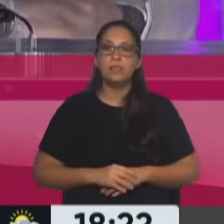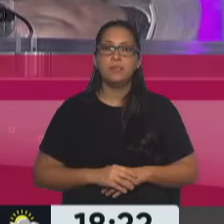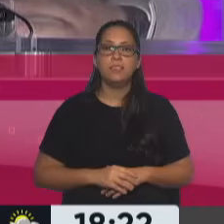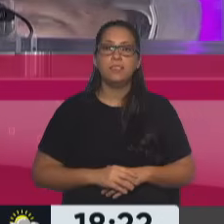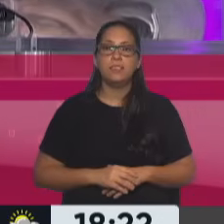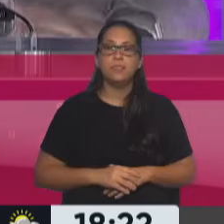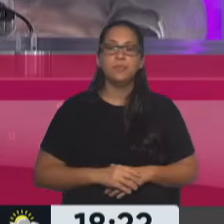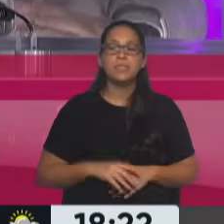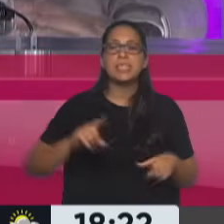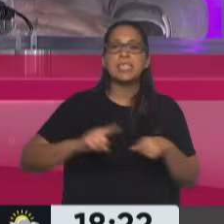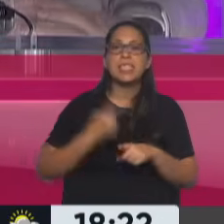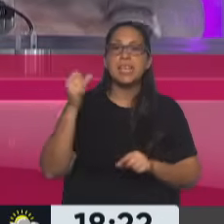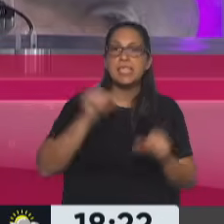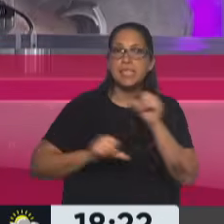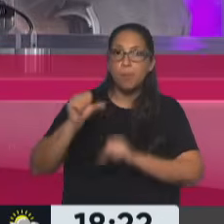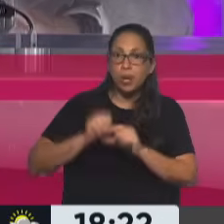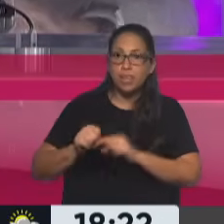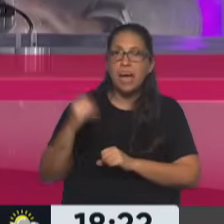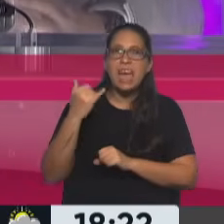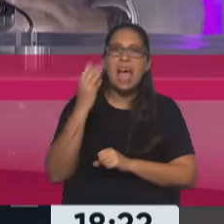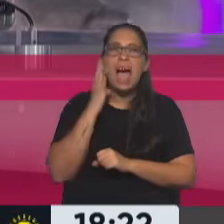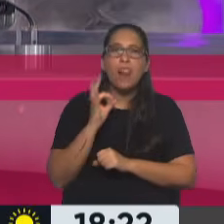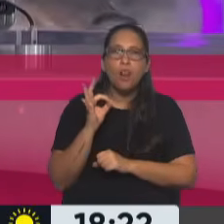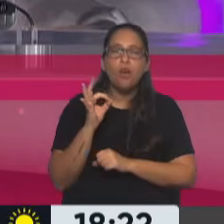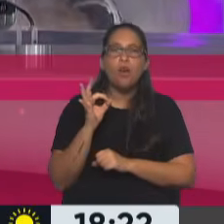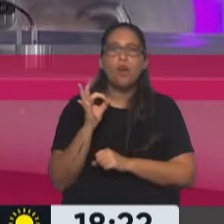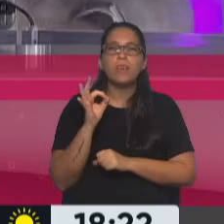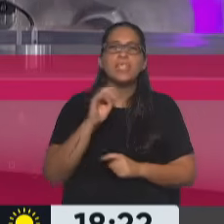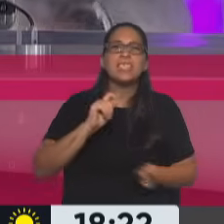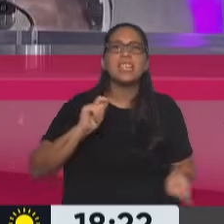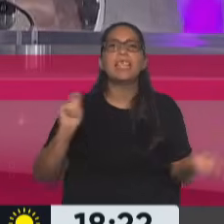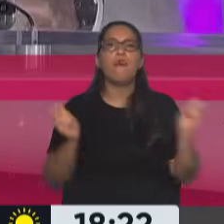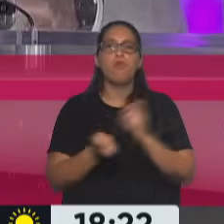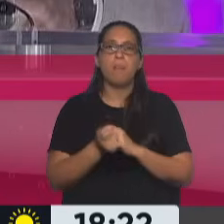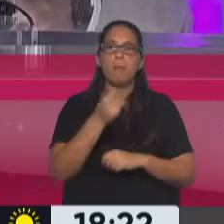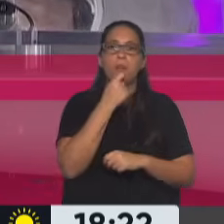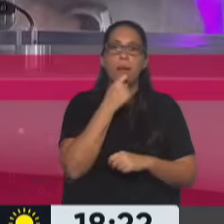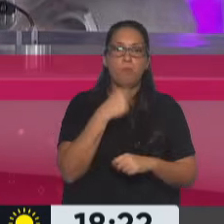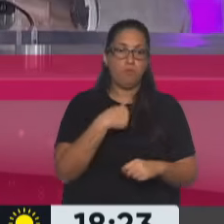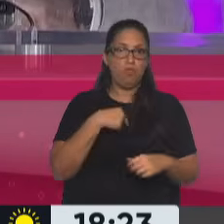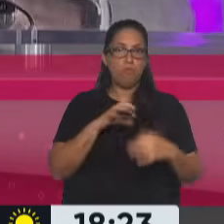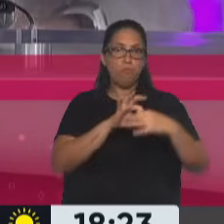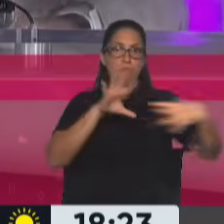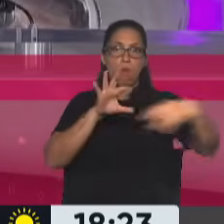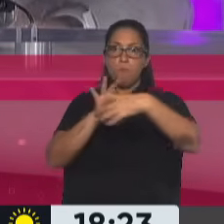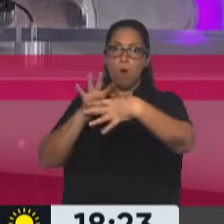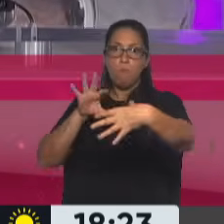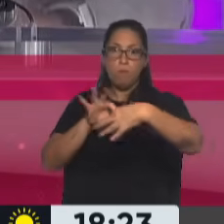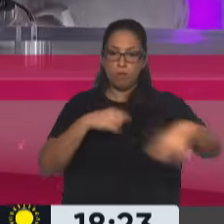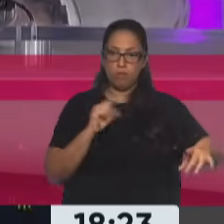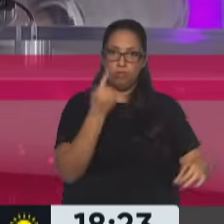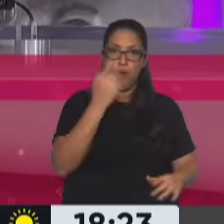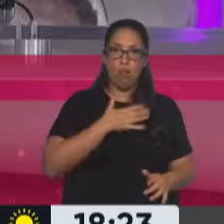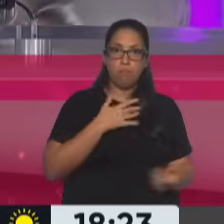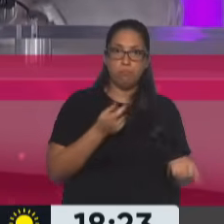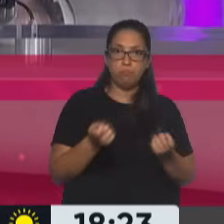ciencia política que se llama la armamentización, que suena feo, transformar en arma la interdependencia. Digamos, cuando vos utilizás